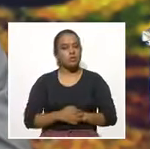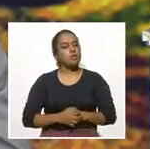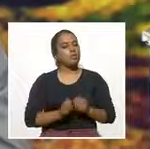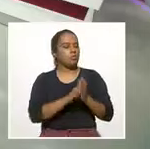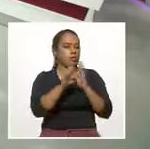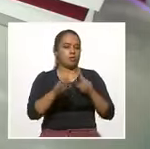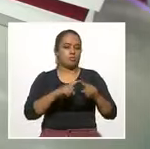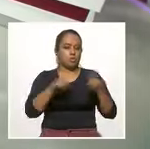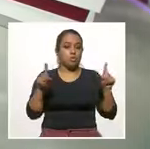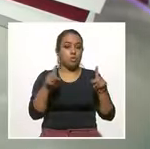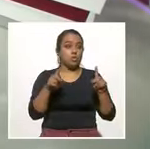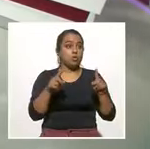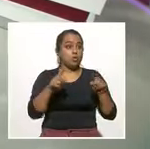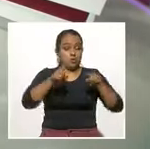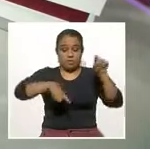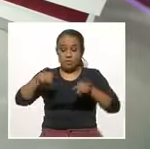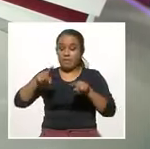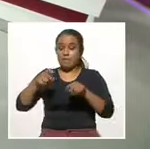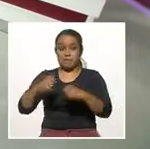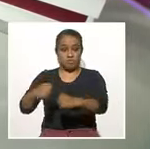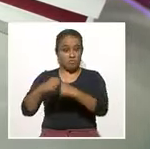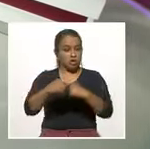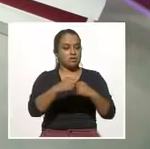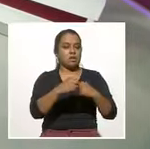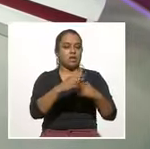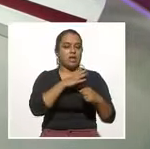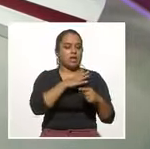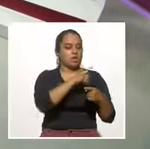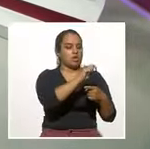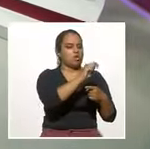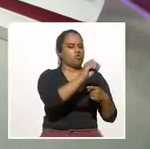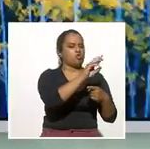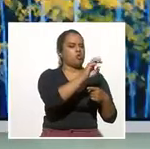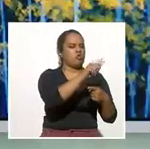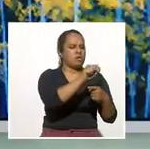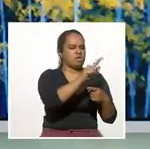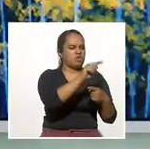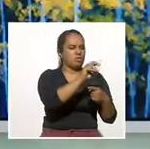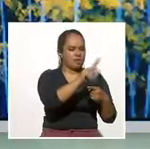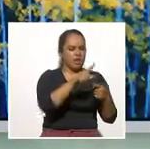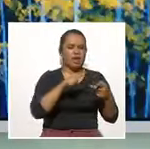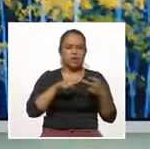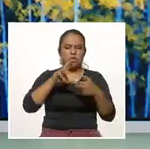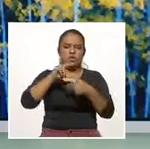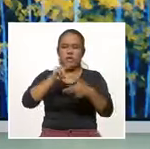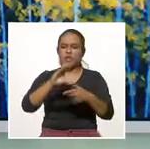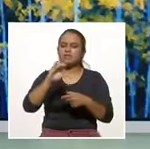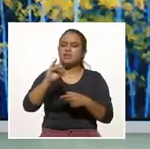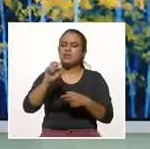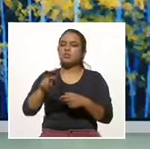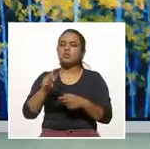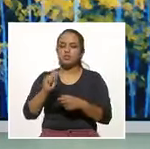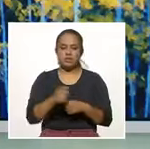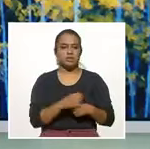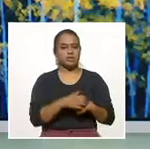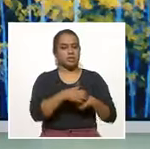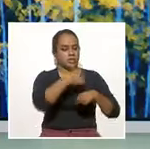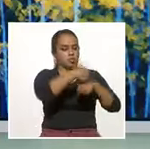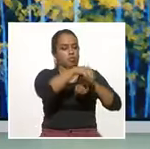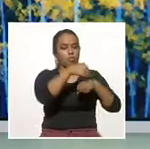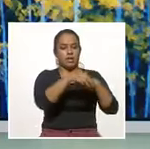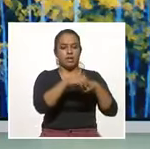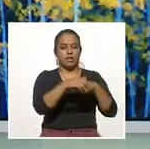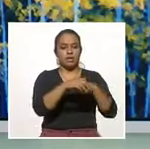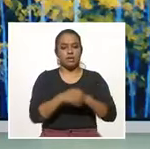que la diferencia es la intensidad. Es correcto. Porque hay tormenta tropical, huracán, huracán y ciclón. Sí, son categorías. El